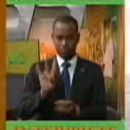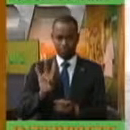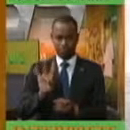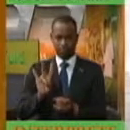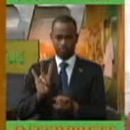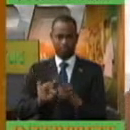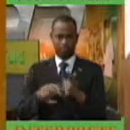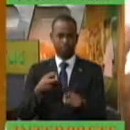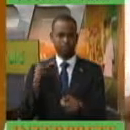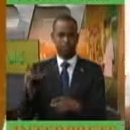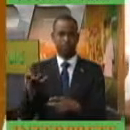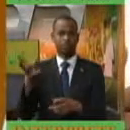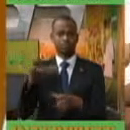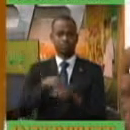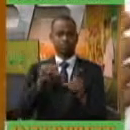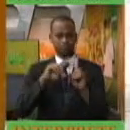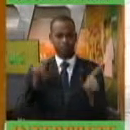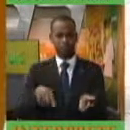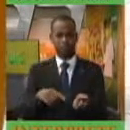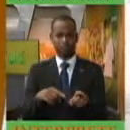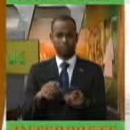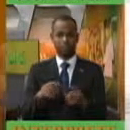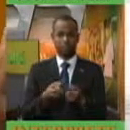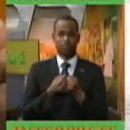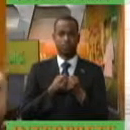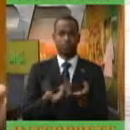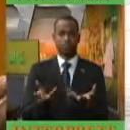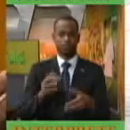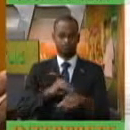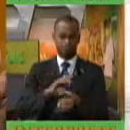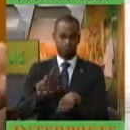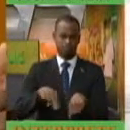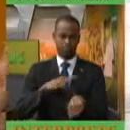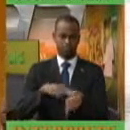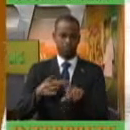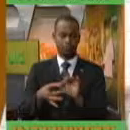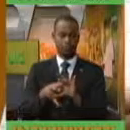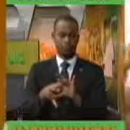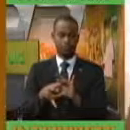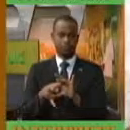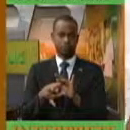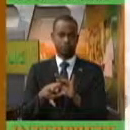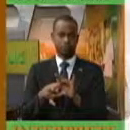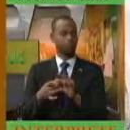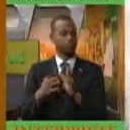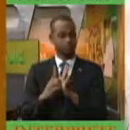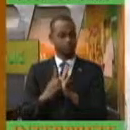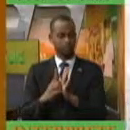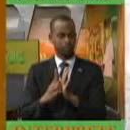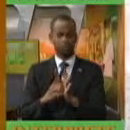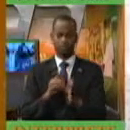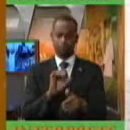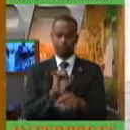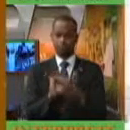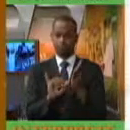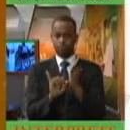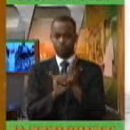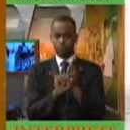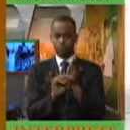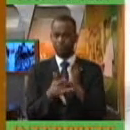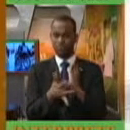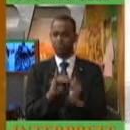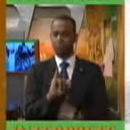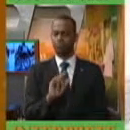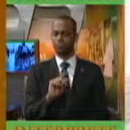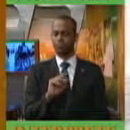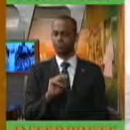de allá han estado en diplomado facilitado por el CONADIS y esto ha sido en el INTE, pero